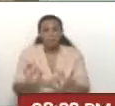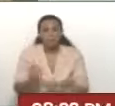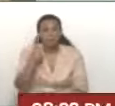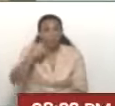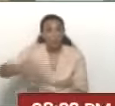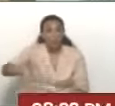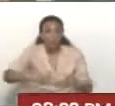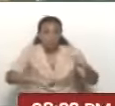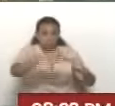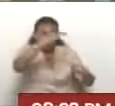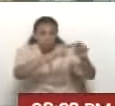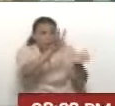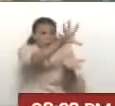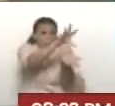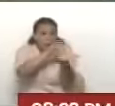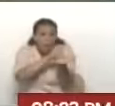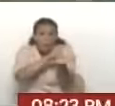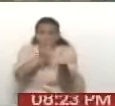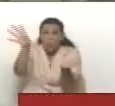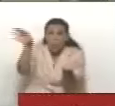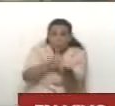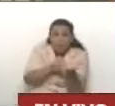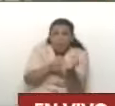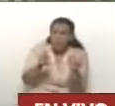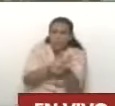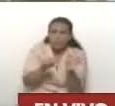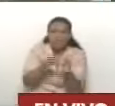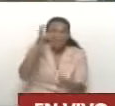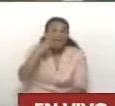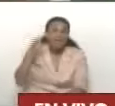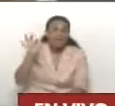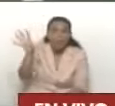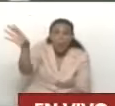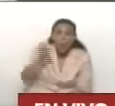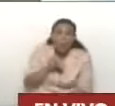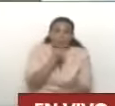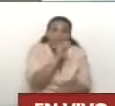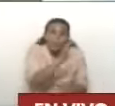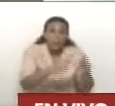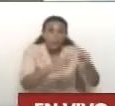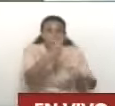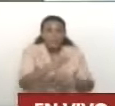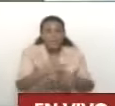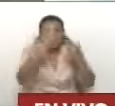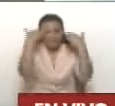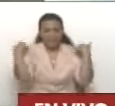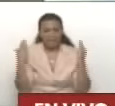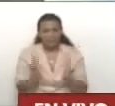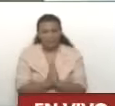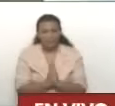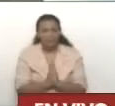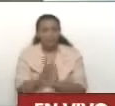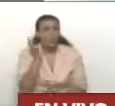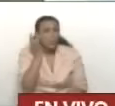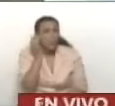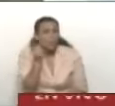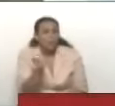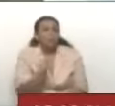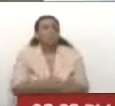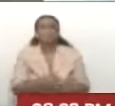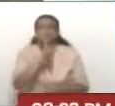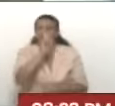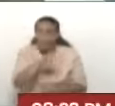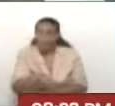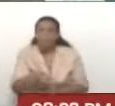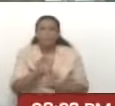una réplica de una iglesia de Francia dedicada a Santa Teresita de Lisieux y que bueno,